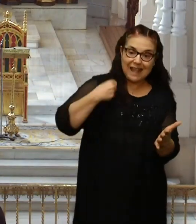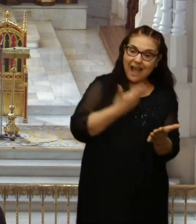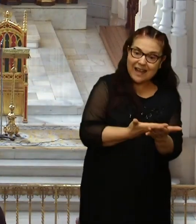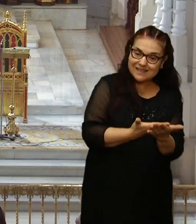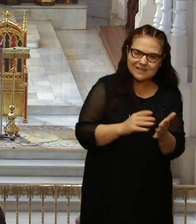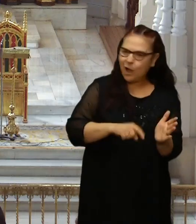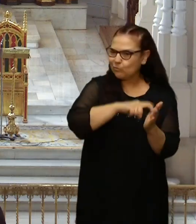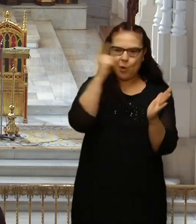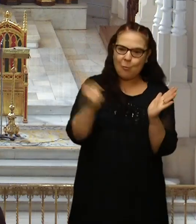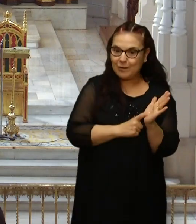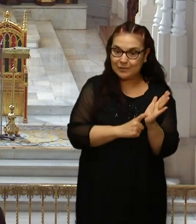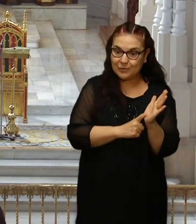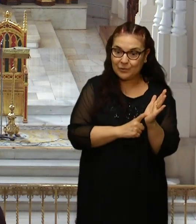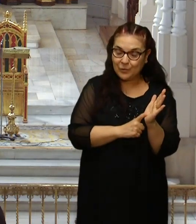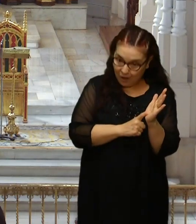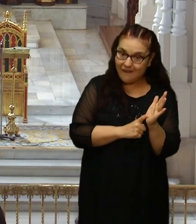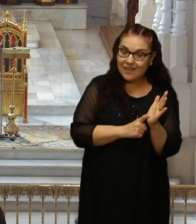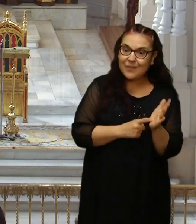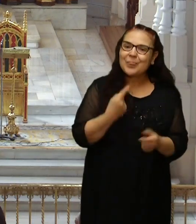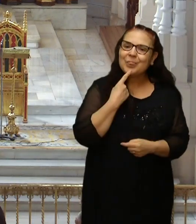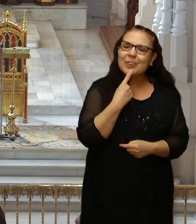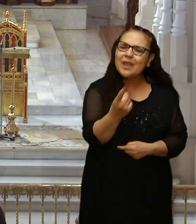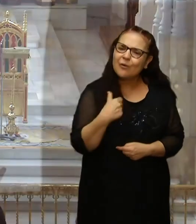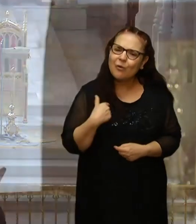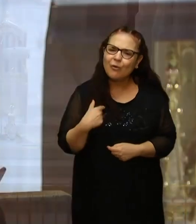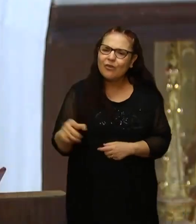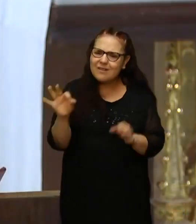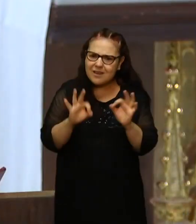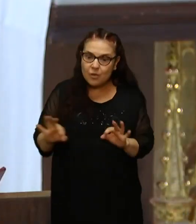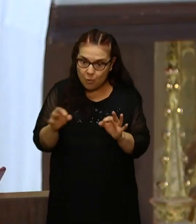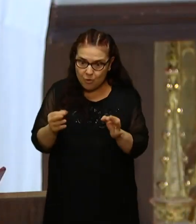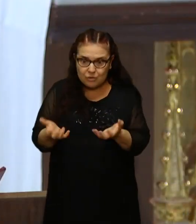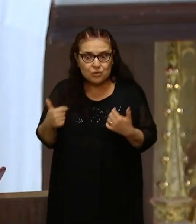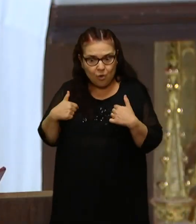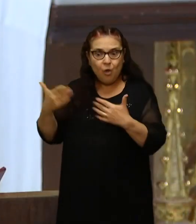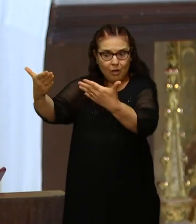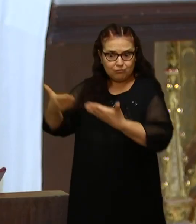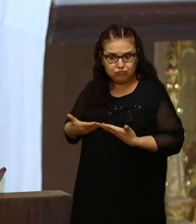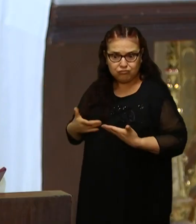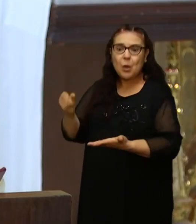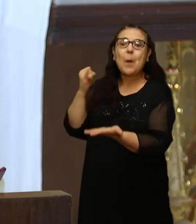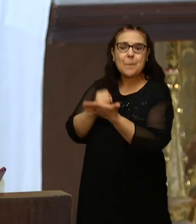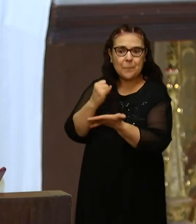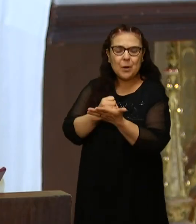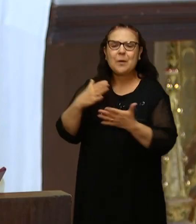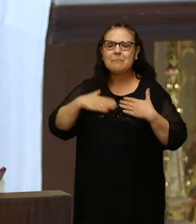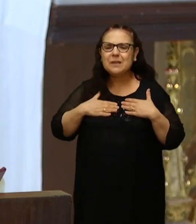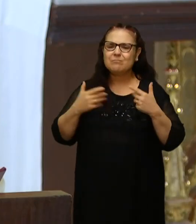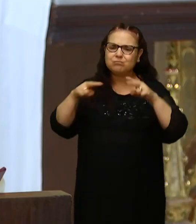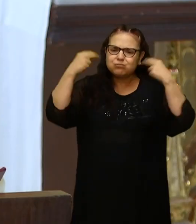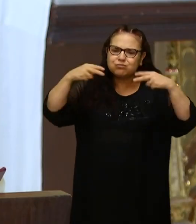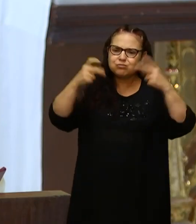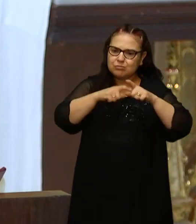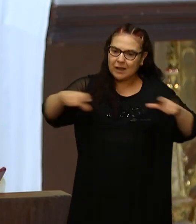casa. Y os digo que ninguno de aquellos convidados probará mi banquete».